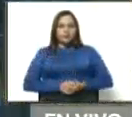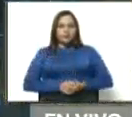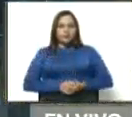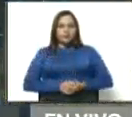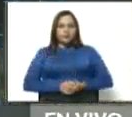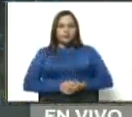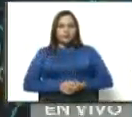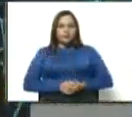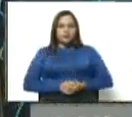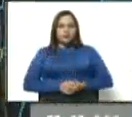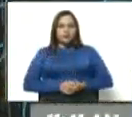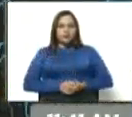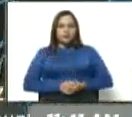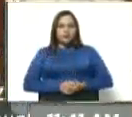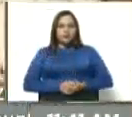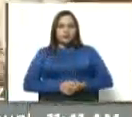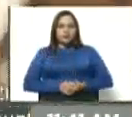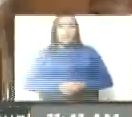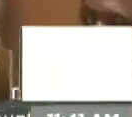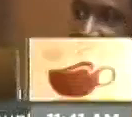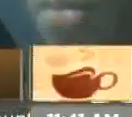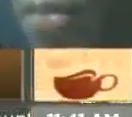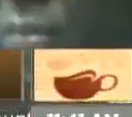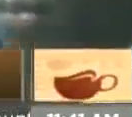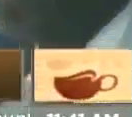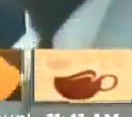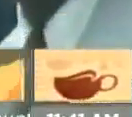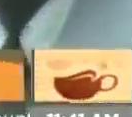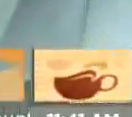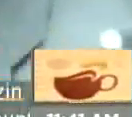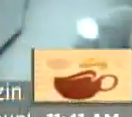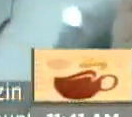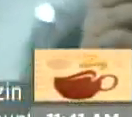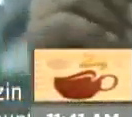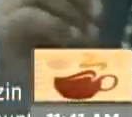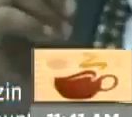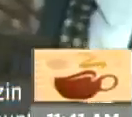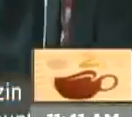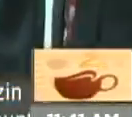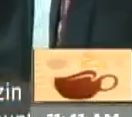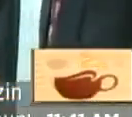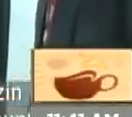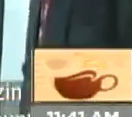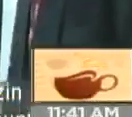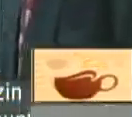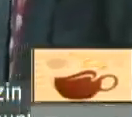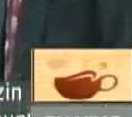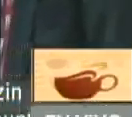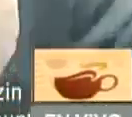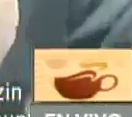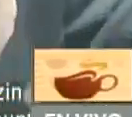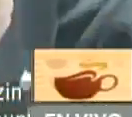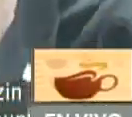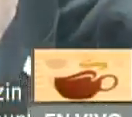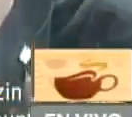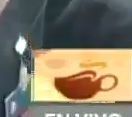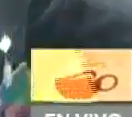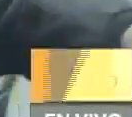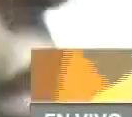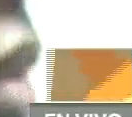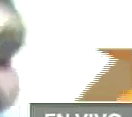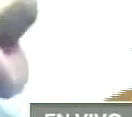nació en la ciudad de lyon muhammad parking obtuvo responsabilidades en la organización de países exportadores de petróleo